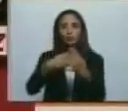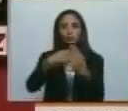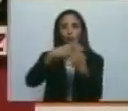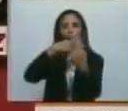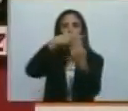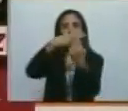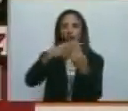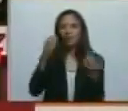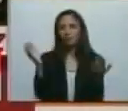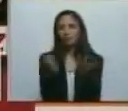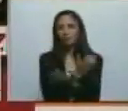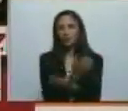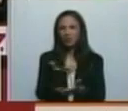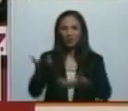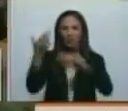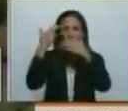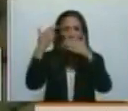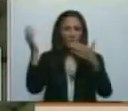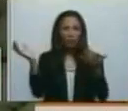Numeral condena mundial.